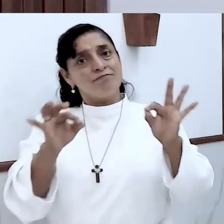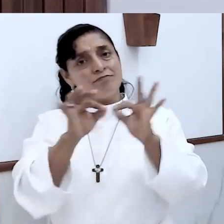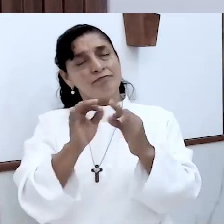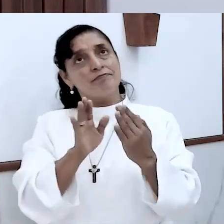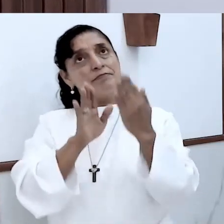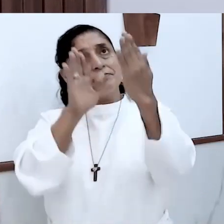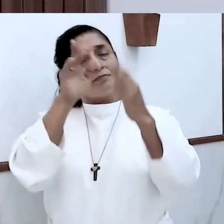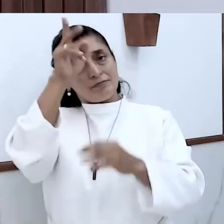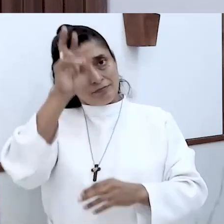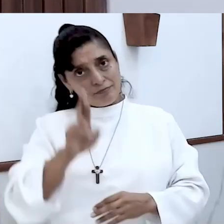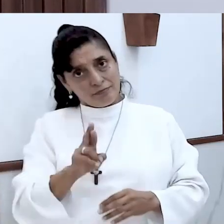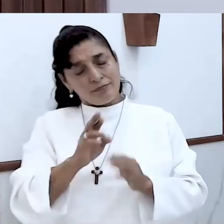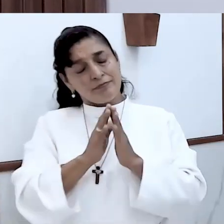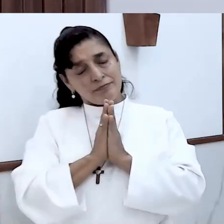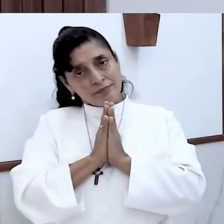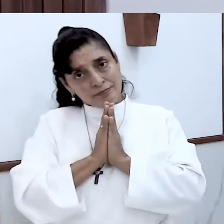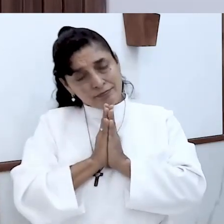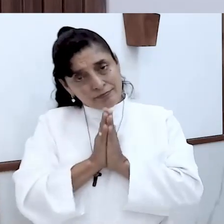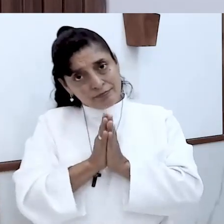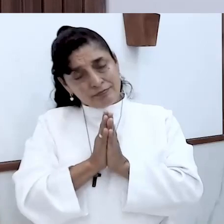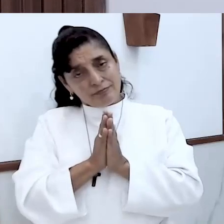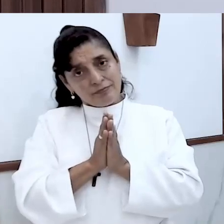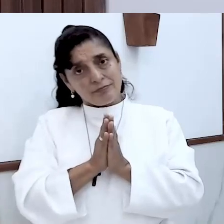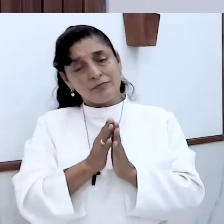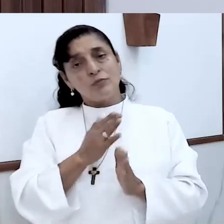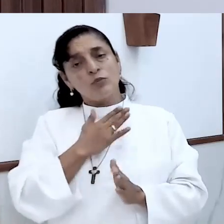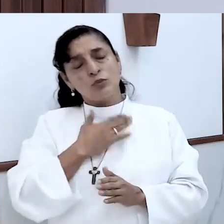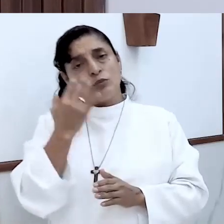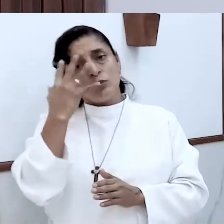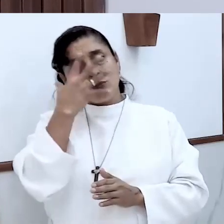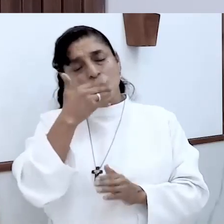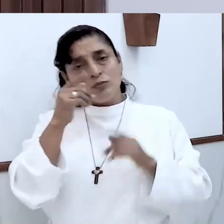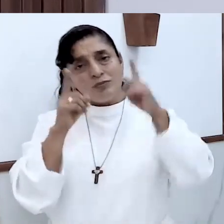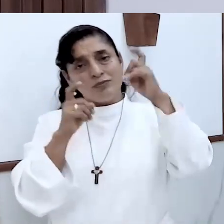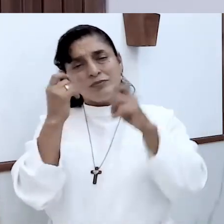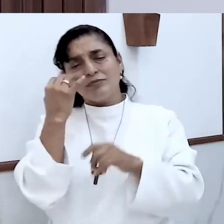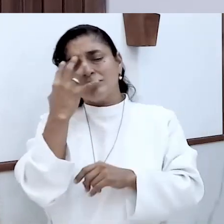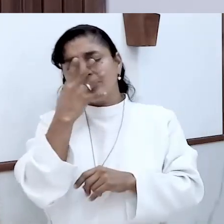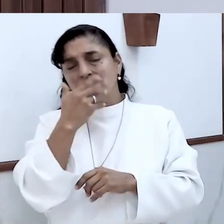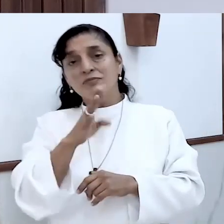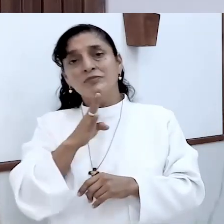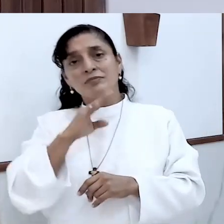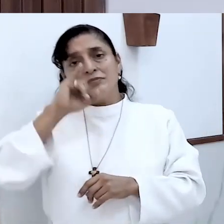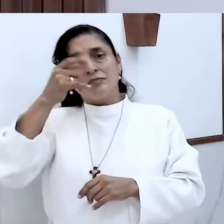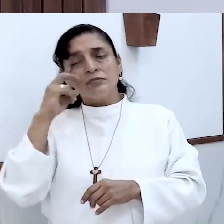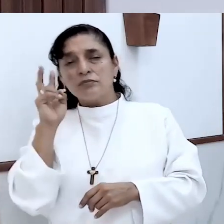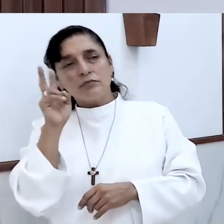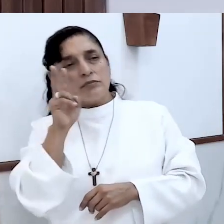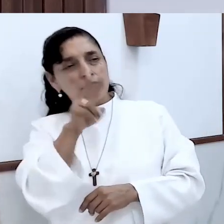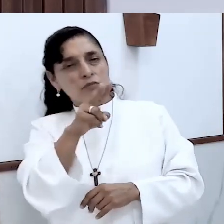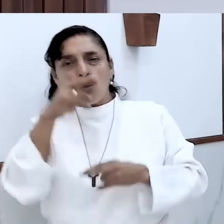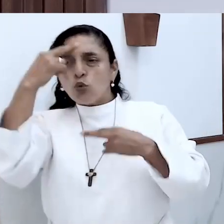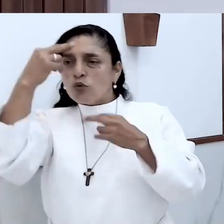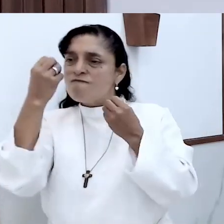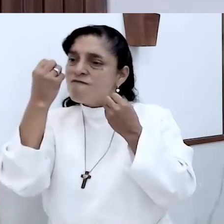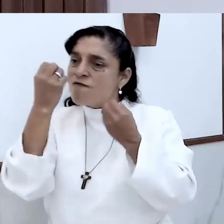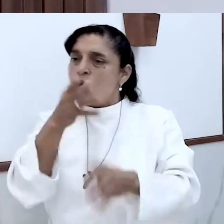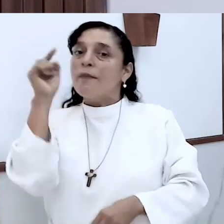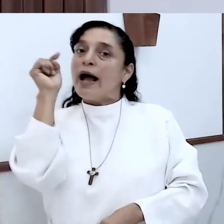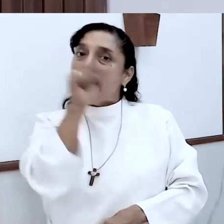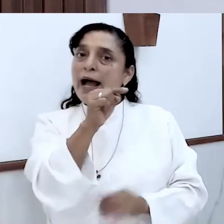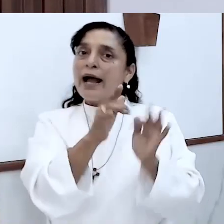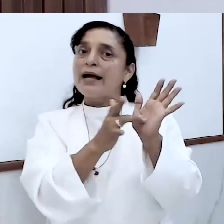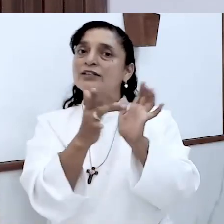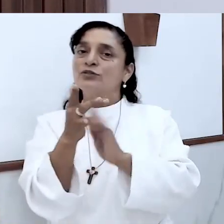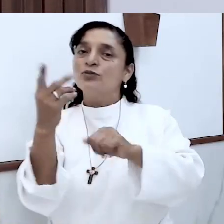del Señor. Repito esta expresión lindísima, extraordinaria, la gran noticia de que Jesús es